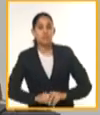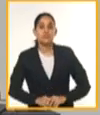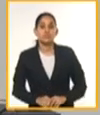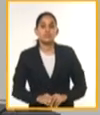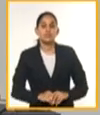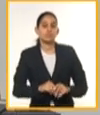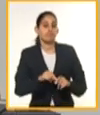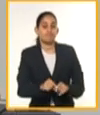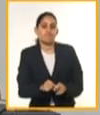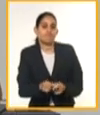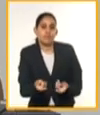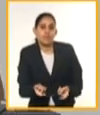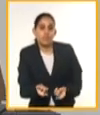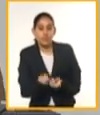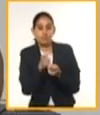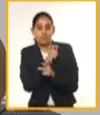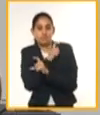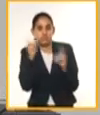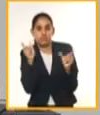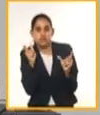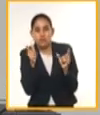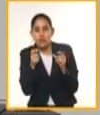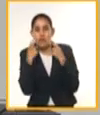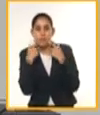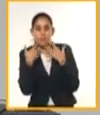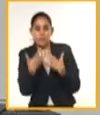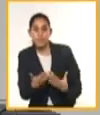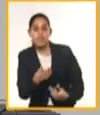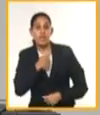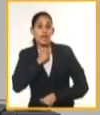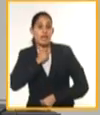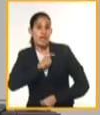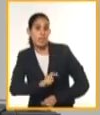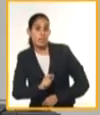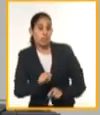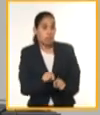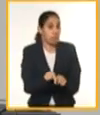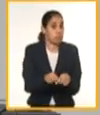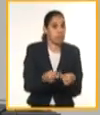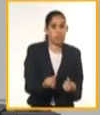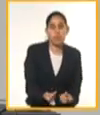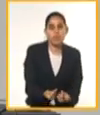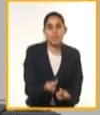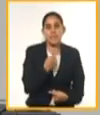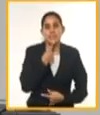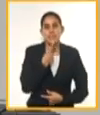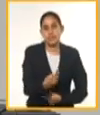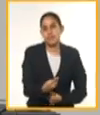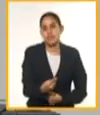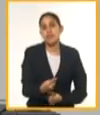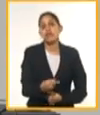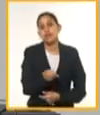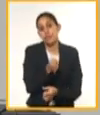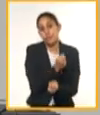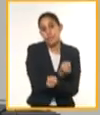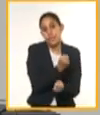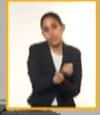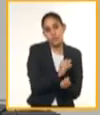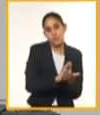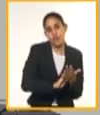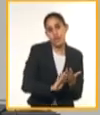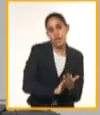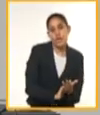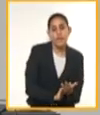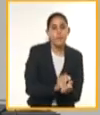es demasiado significativo, porque dice que si no se hace, Randy, peligra el Reino Unido,